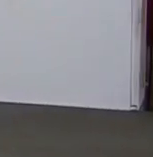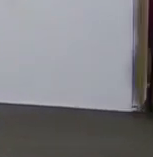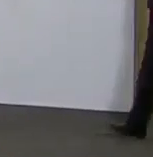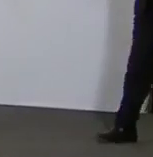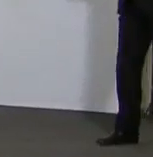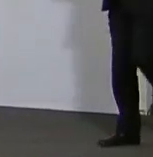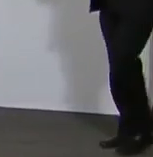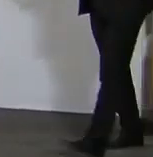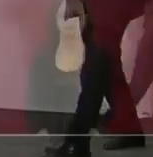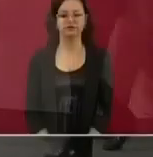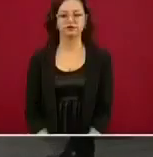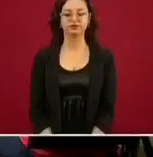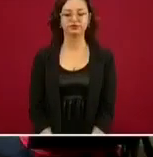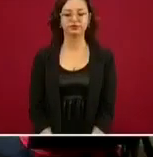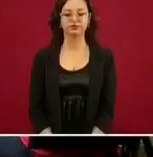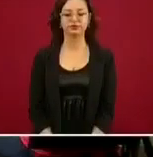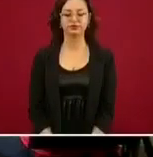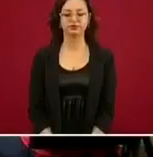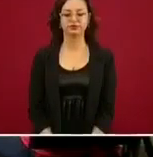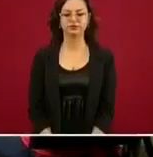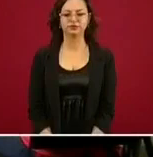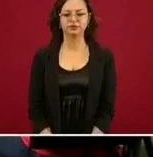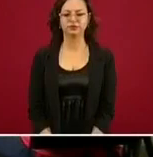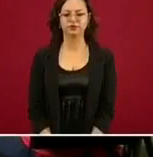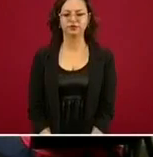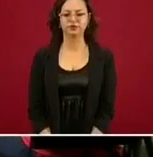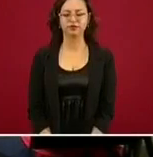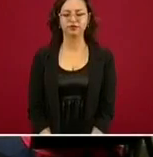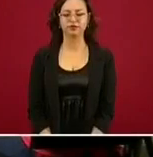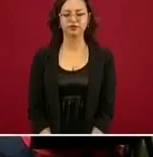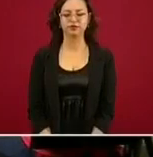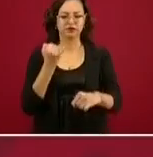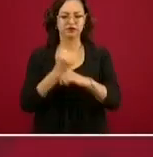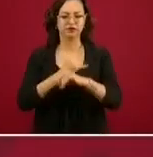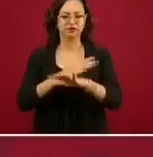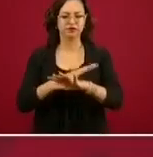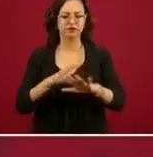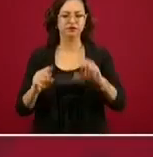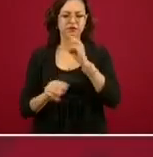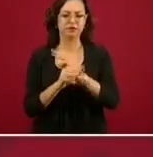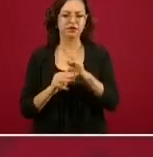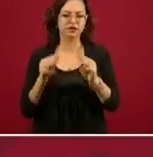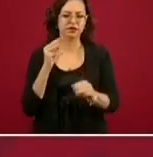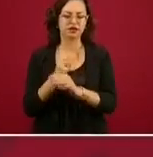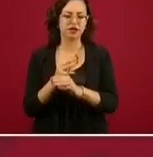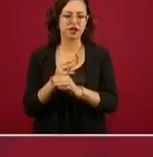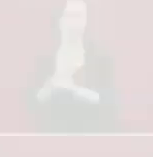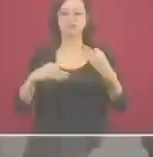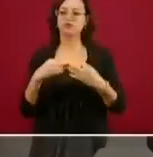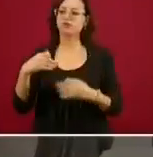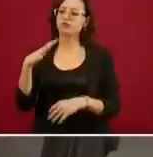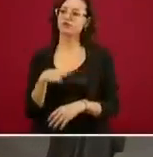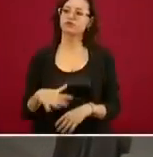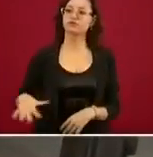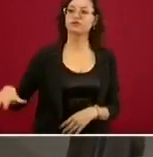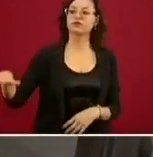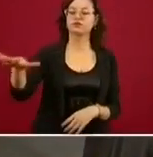Esta mañana el presidente Andrés Manuel López Obrador hizo un llamado a la población a continuar respetando la sana distancia.